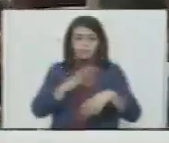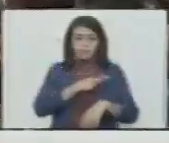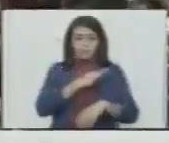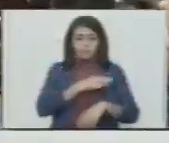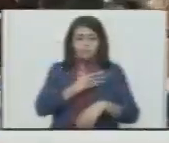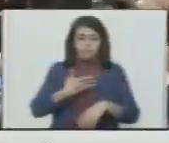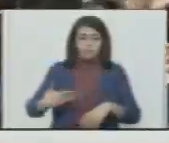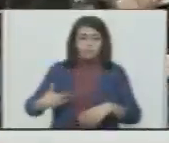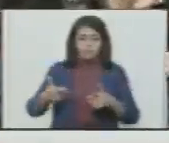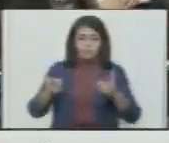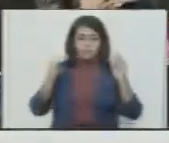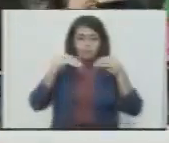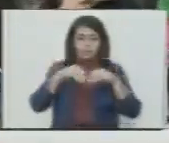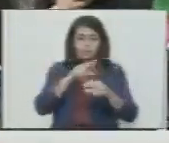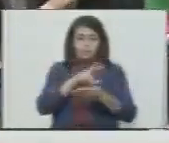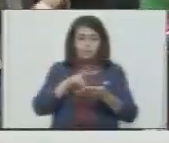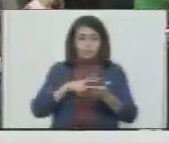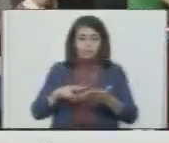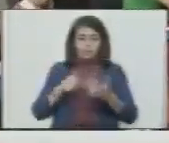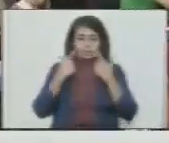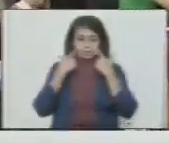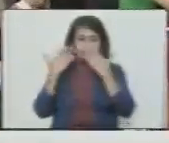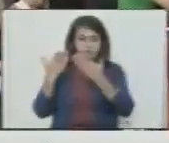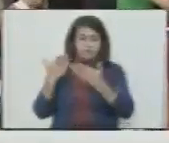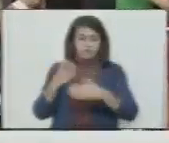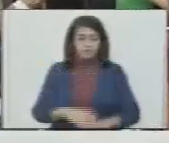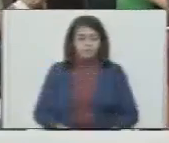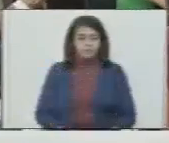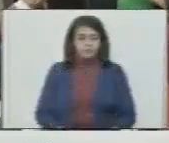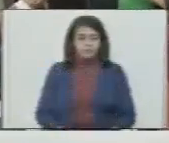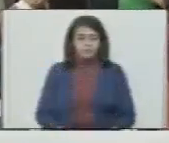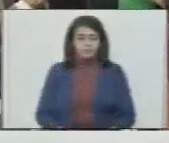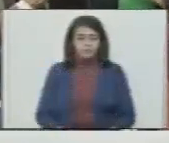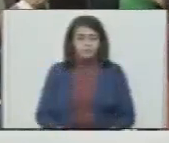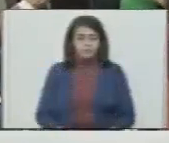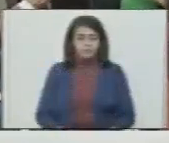Señor presidente, ¿me permite leer el acuerdo? Adelante, diputado.